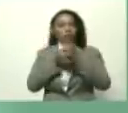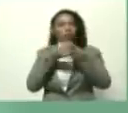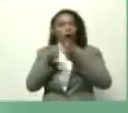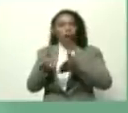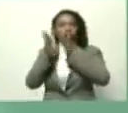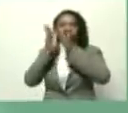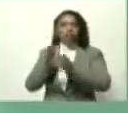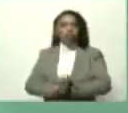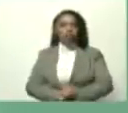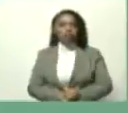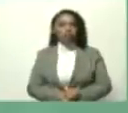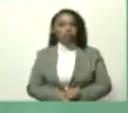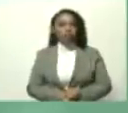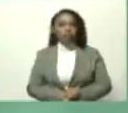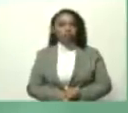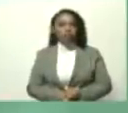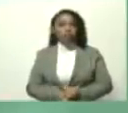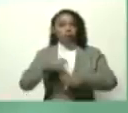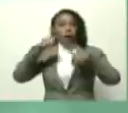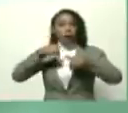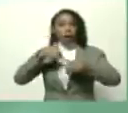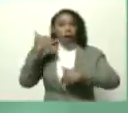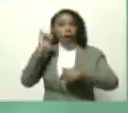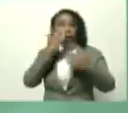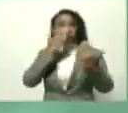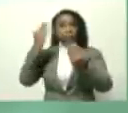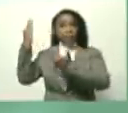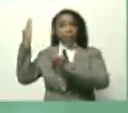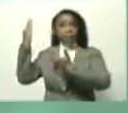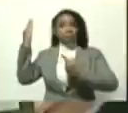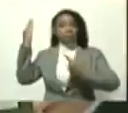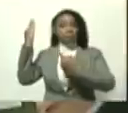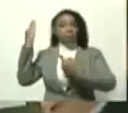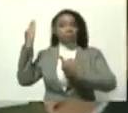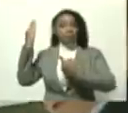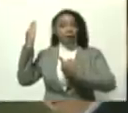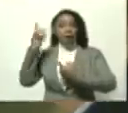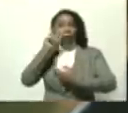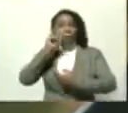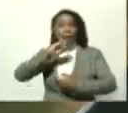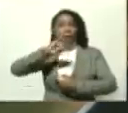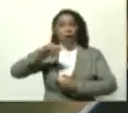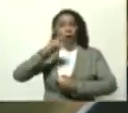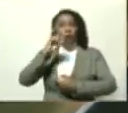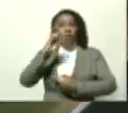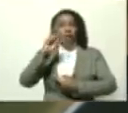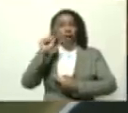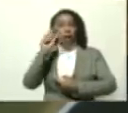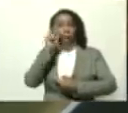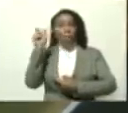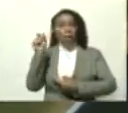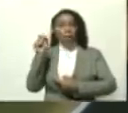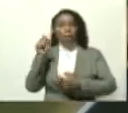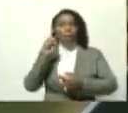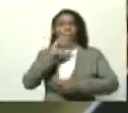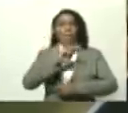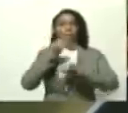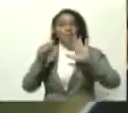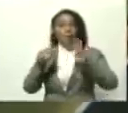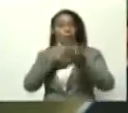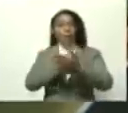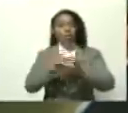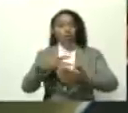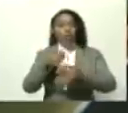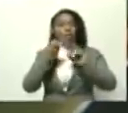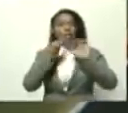edificio. Aquí está Starlin José Páez Mujica, cédula de identidad